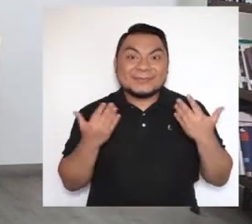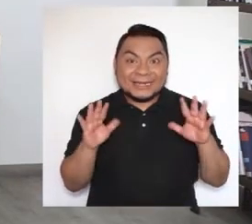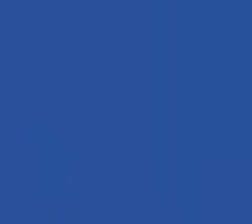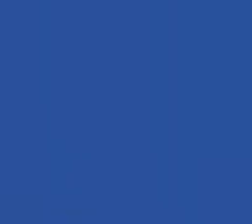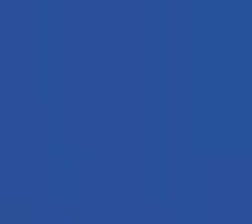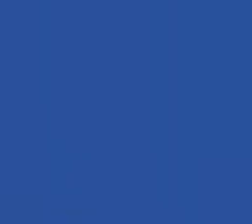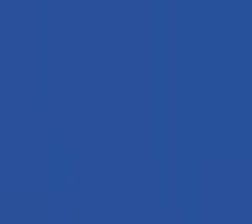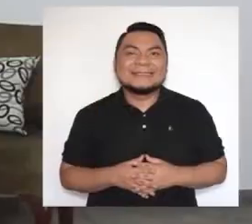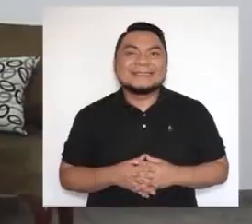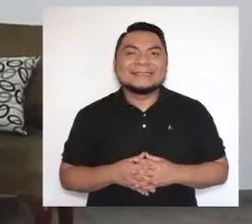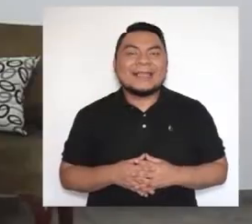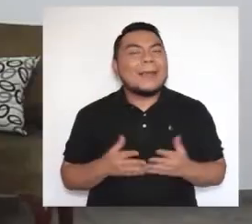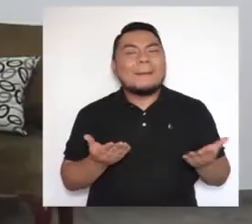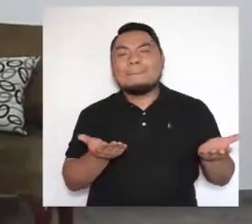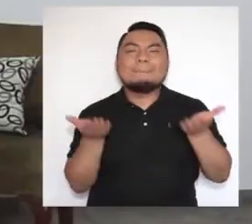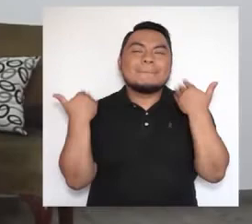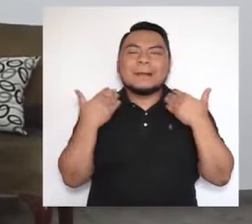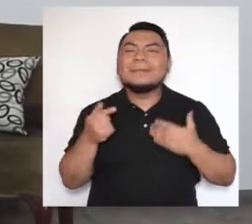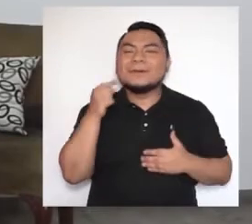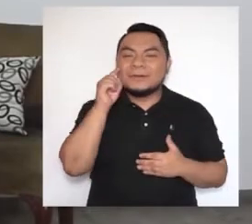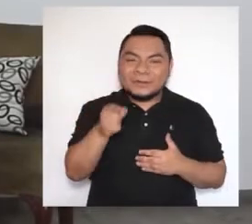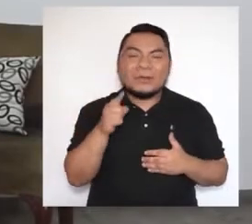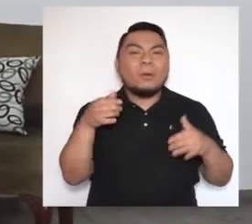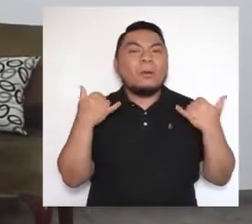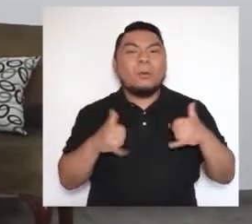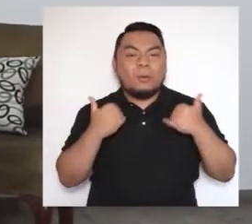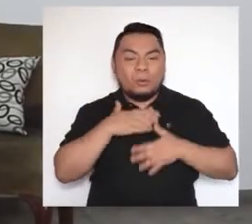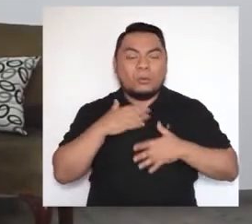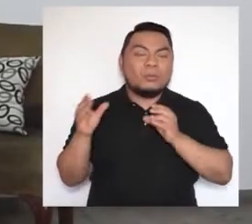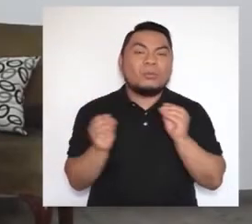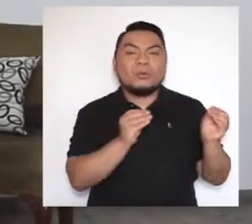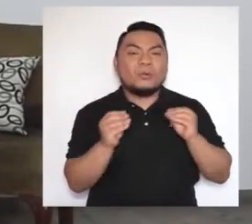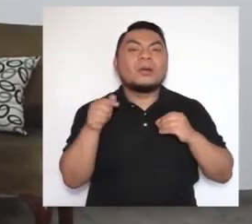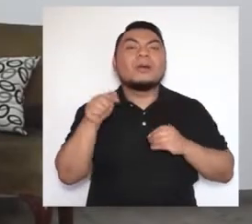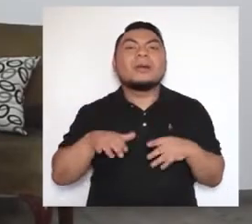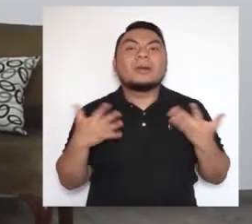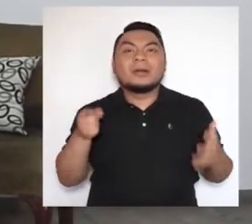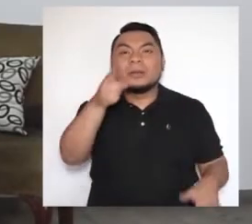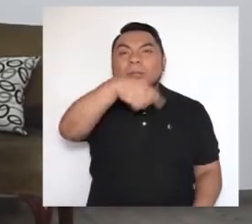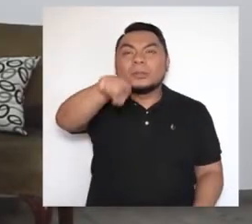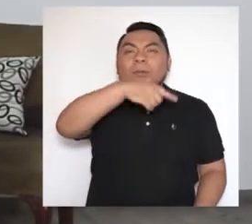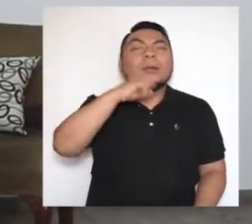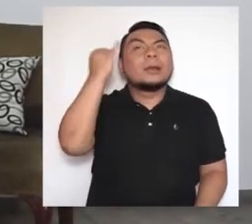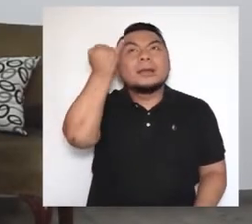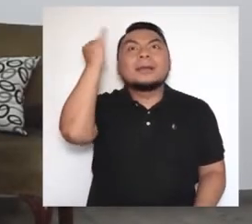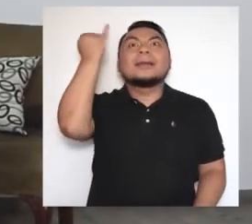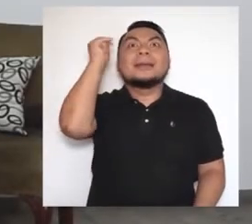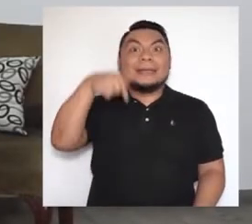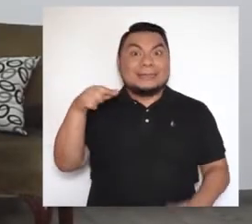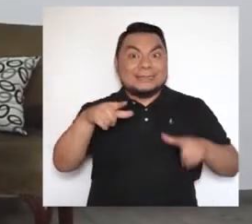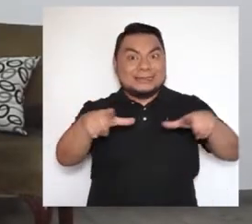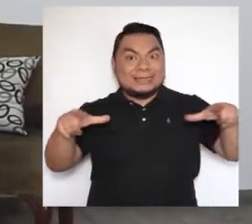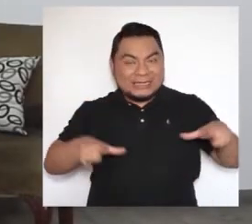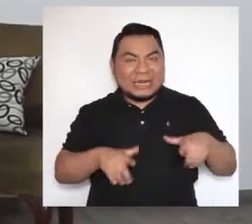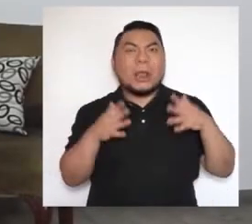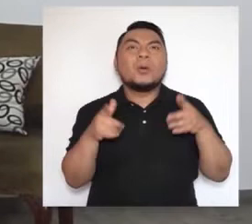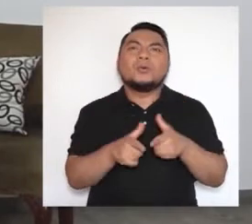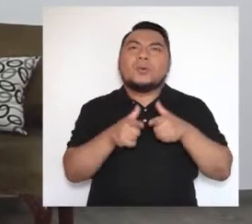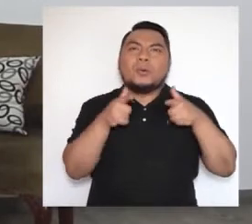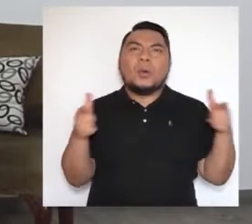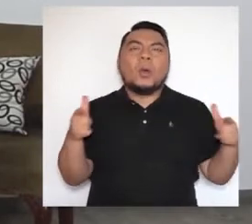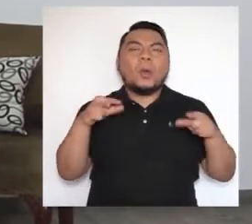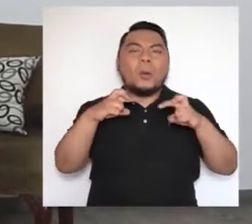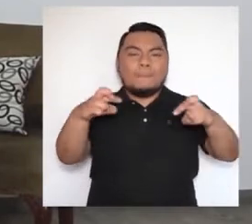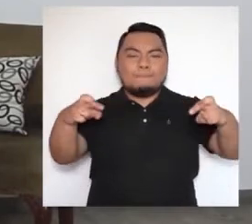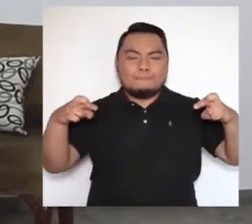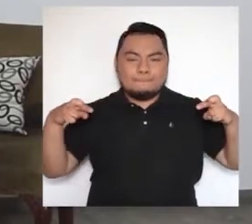¿Ya? Vamos a activar nuestro cuerpo y para hacerlo vamos a imaginarnos que esta sala es una